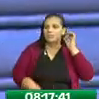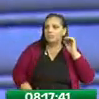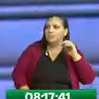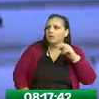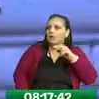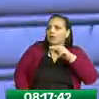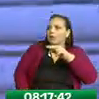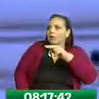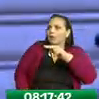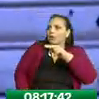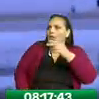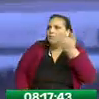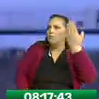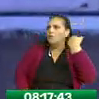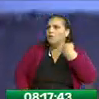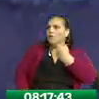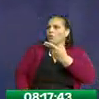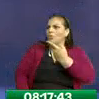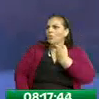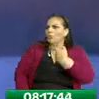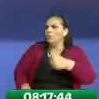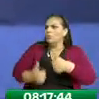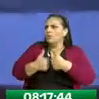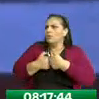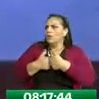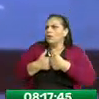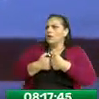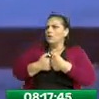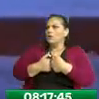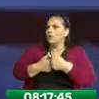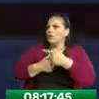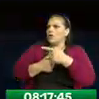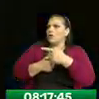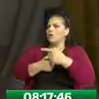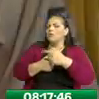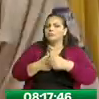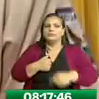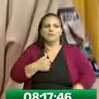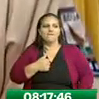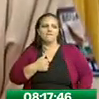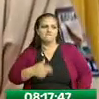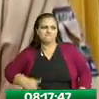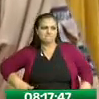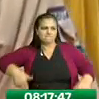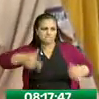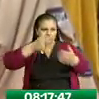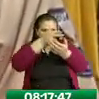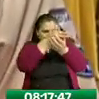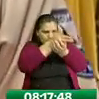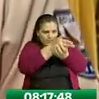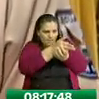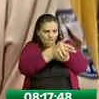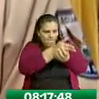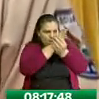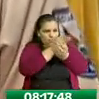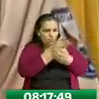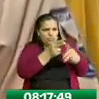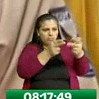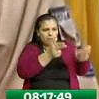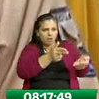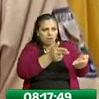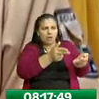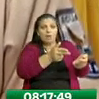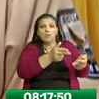a tratar de ponerle en un lugar que no obstruya la vía. Se trata del ex conviviente, la señora lo reconoce y eso es un tema que lo vamos